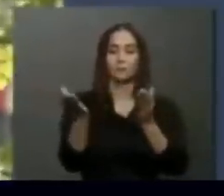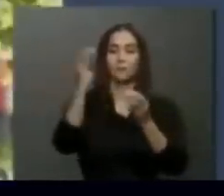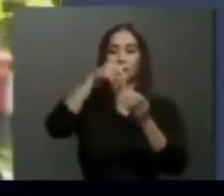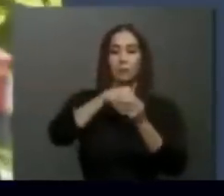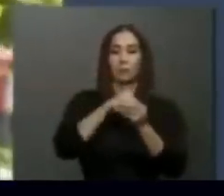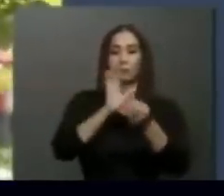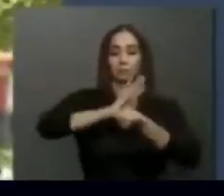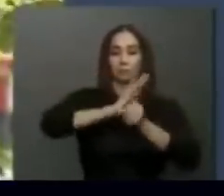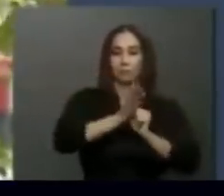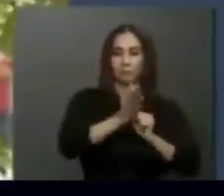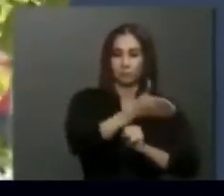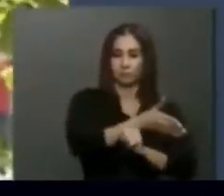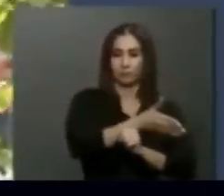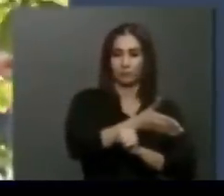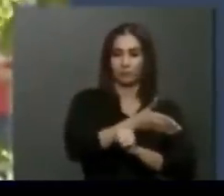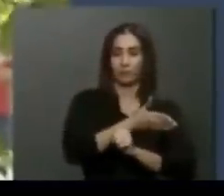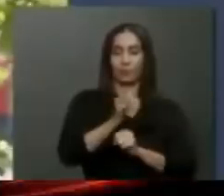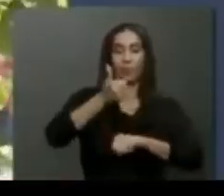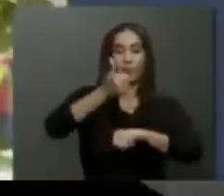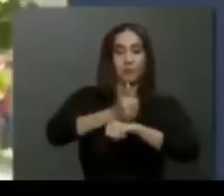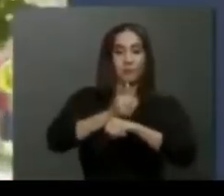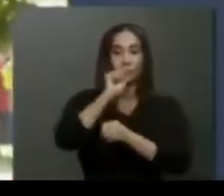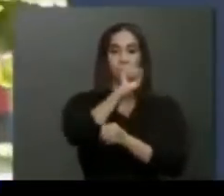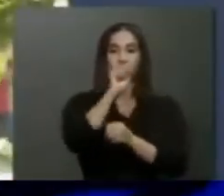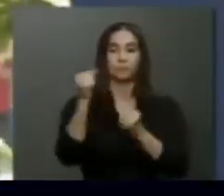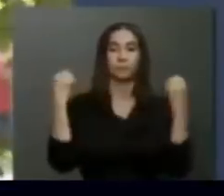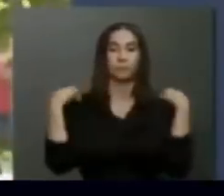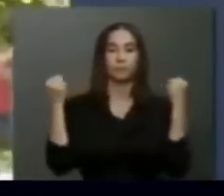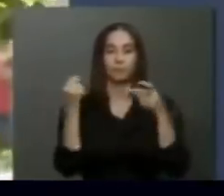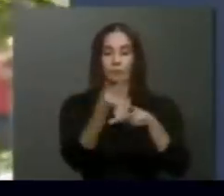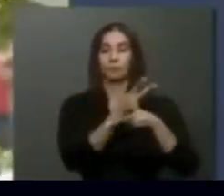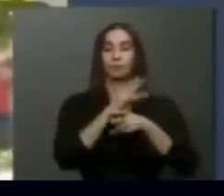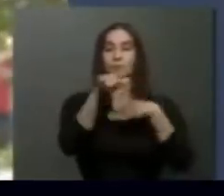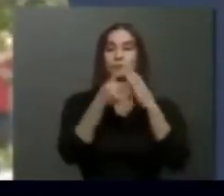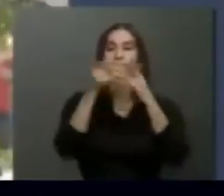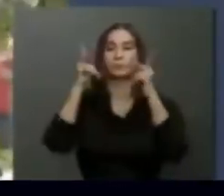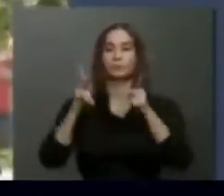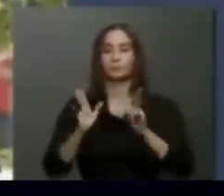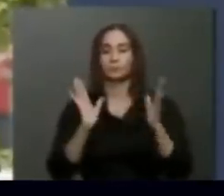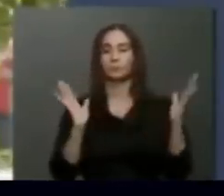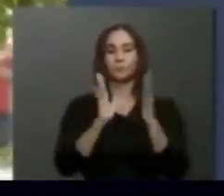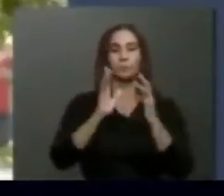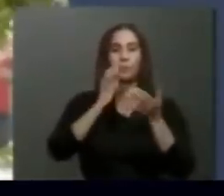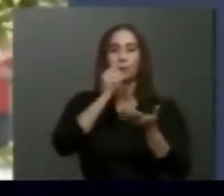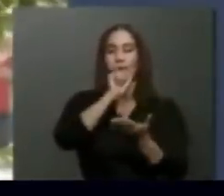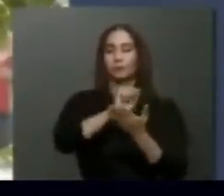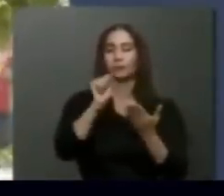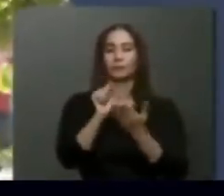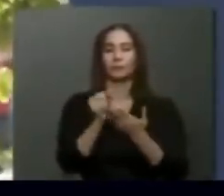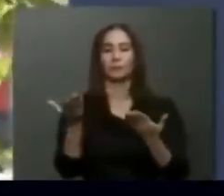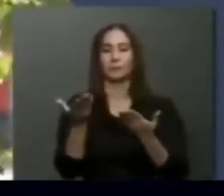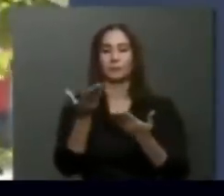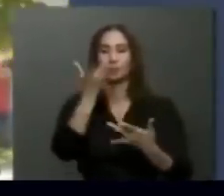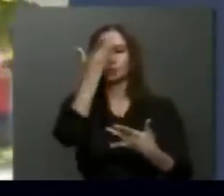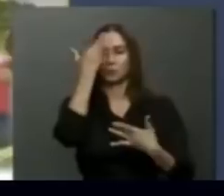contexto de una pandemia, de contar con un seguro de salud que proteja a la población ante cualquier evento